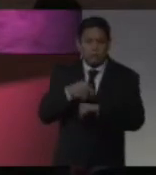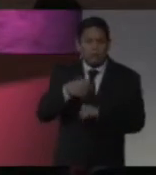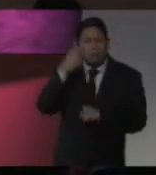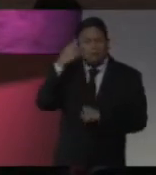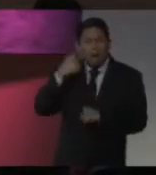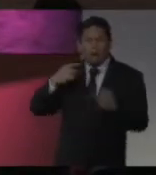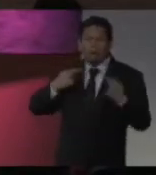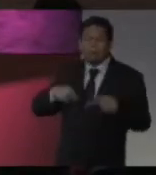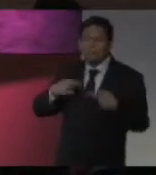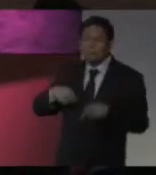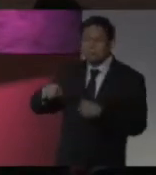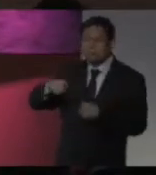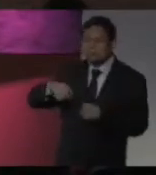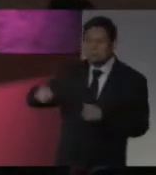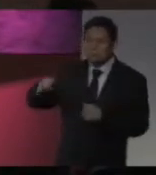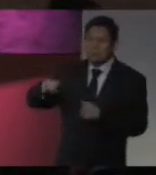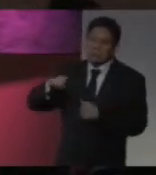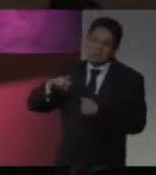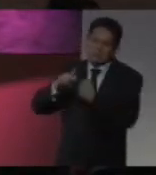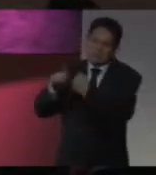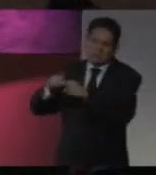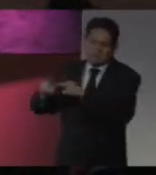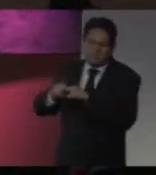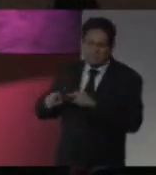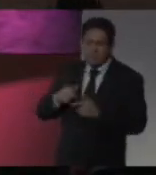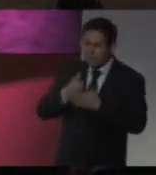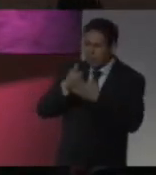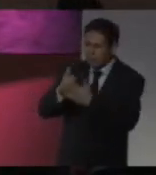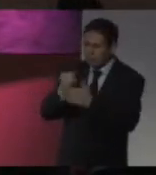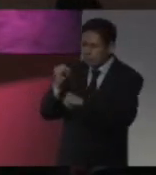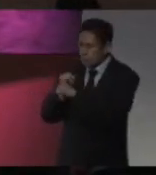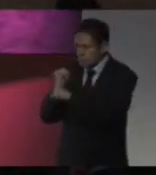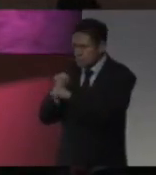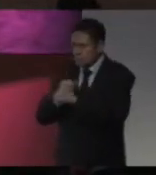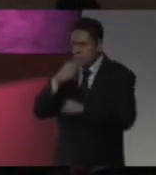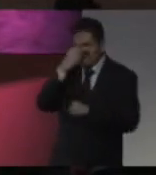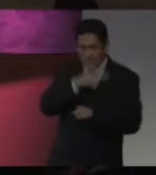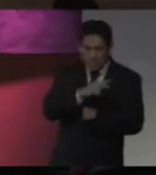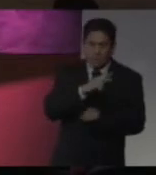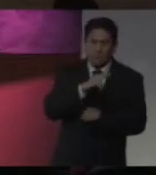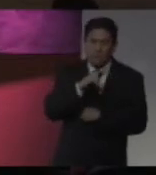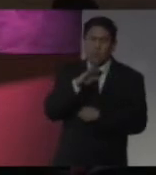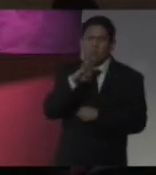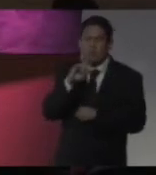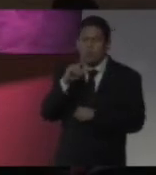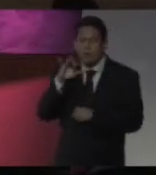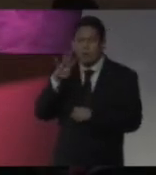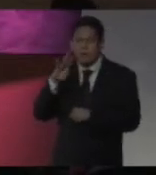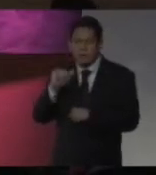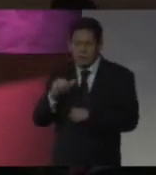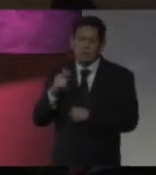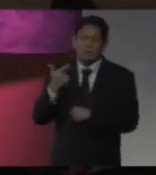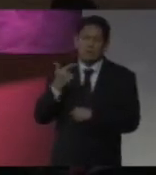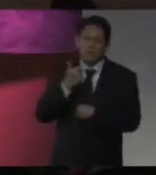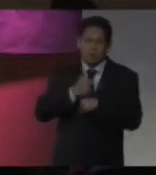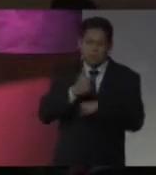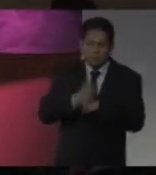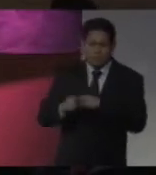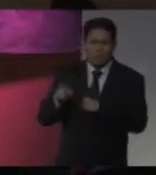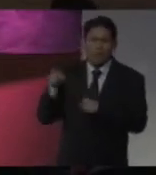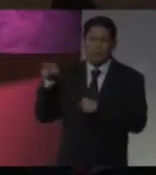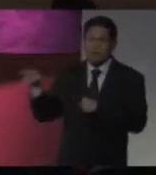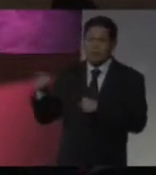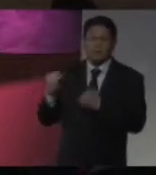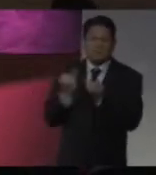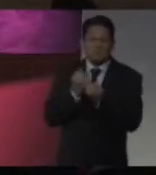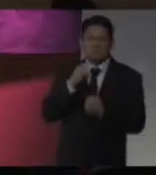en los Andes y Mesoamérica, particularmente en México, Bolivia y Guatemala. Es profesora invitada en distintas universidades en México,